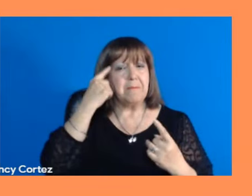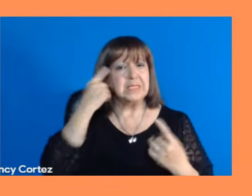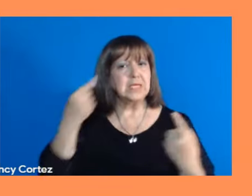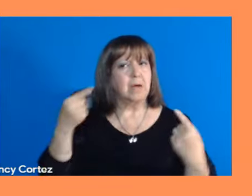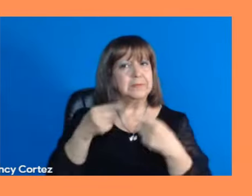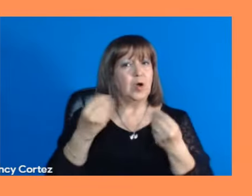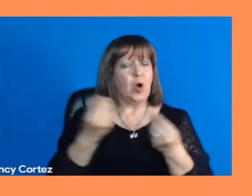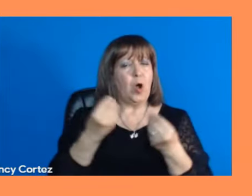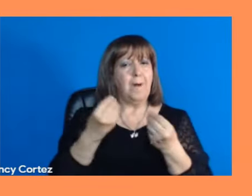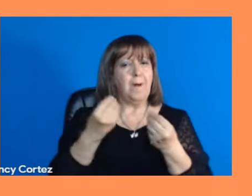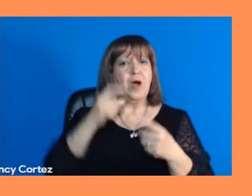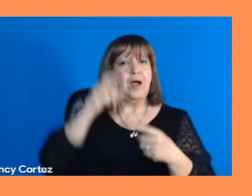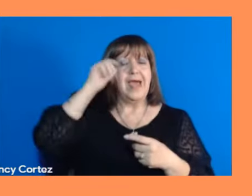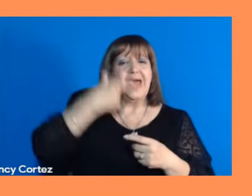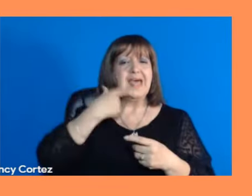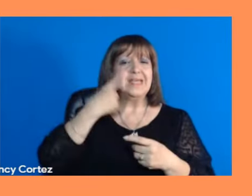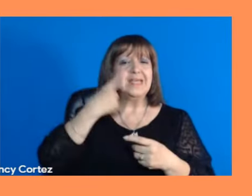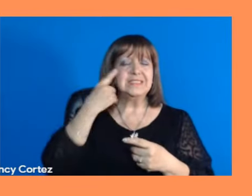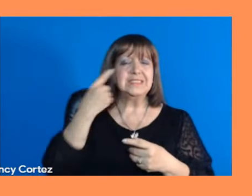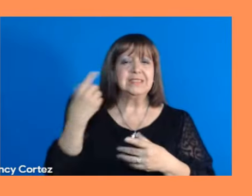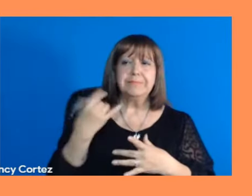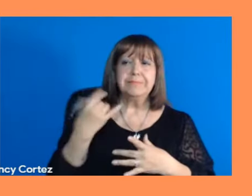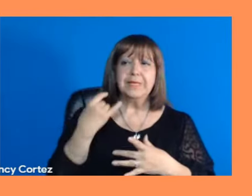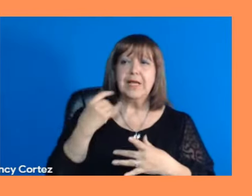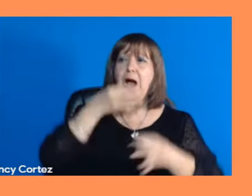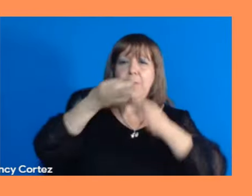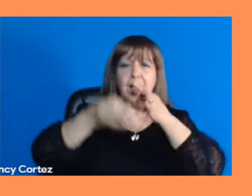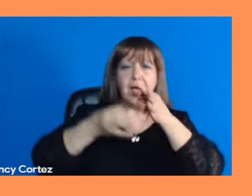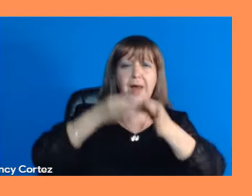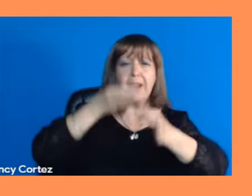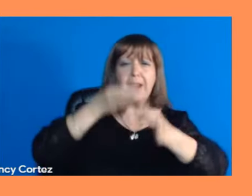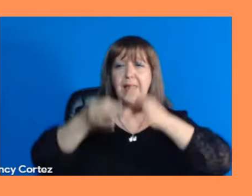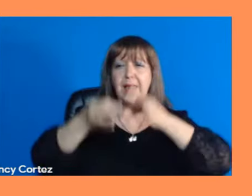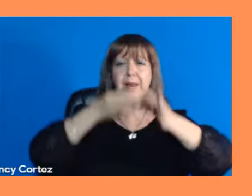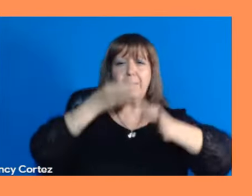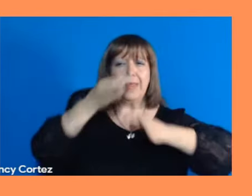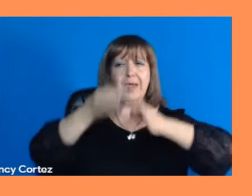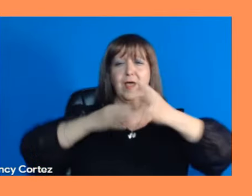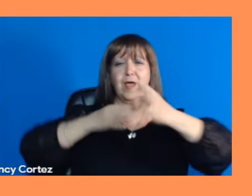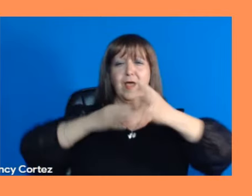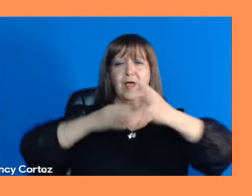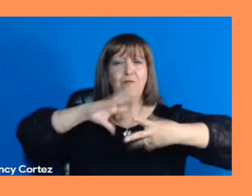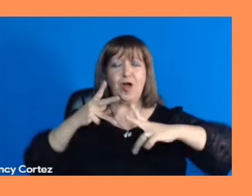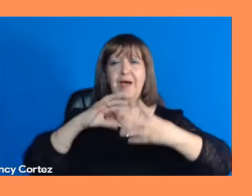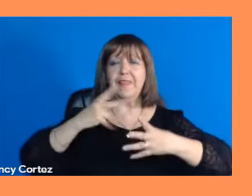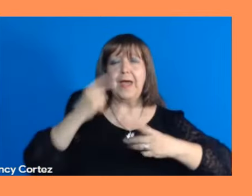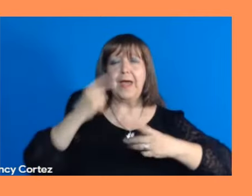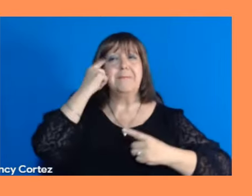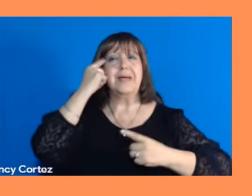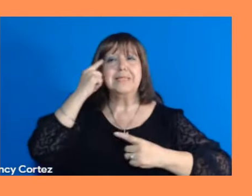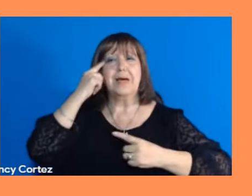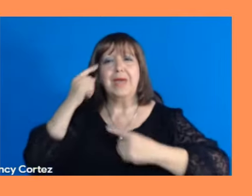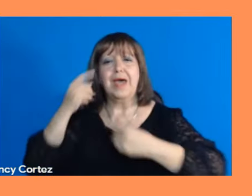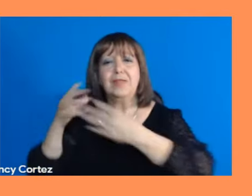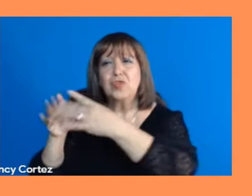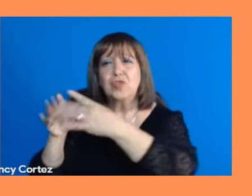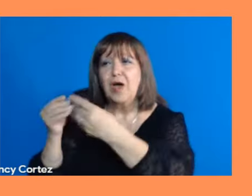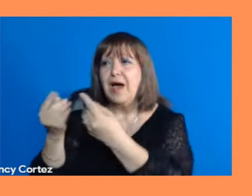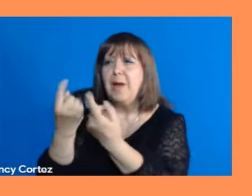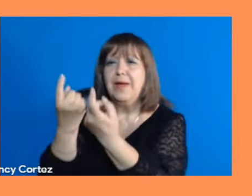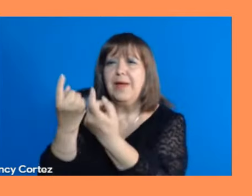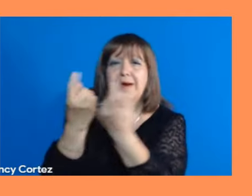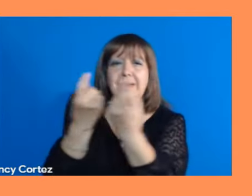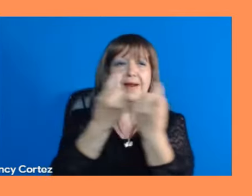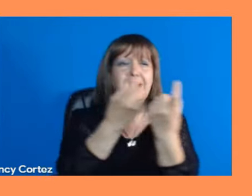la conversación y el diálogo como forma de construir pensamiento colectivo y como oportunidad para construir consensos y tramas